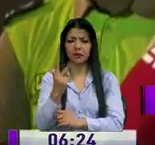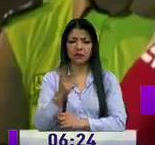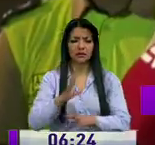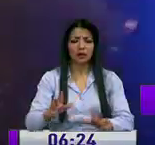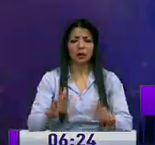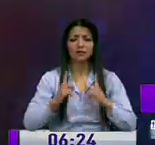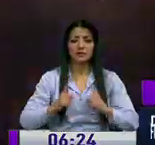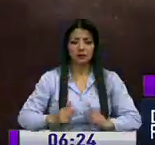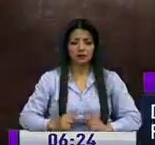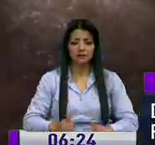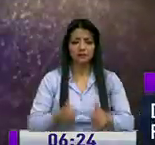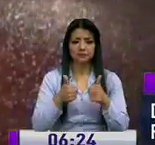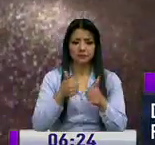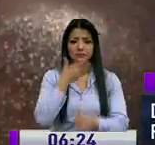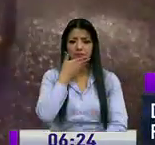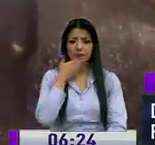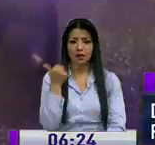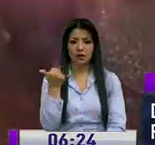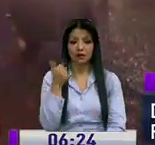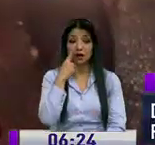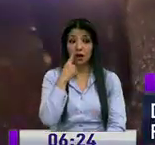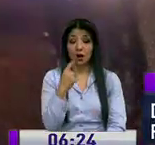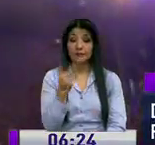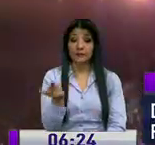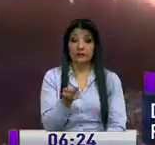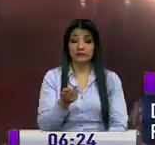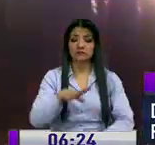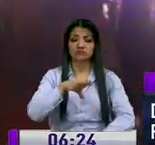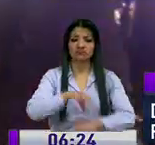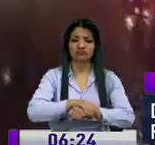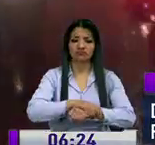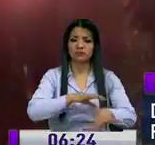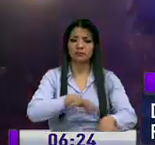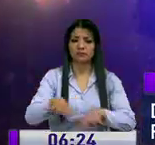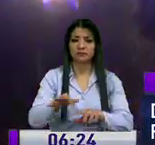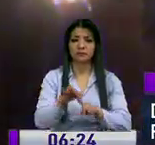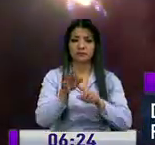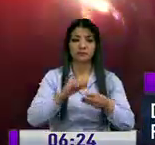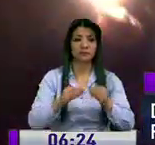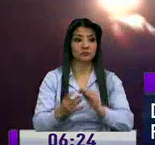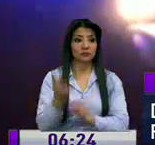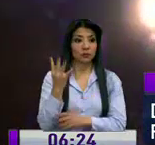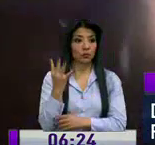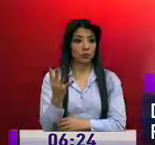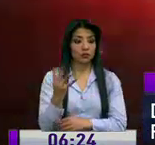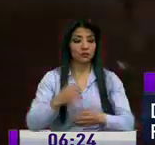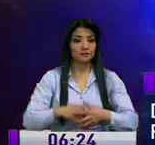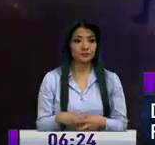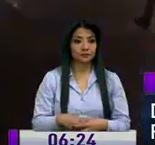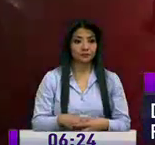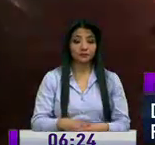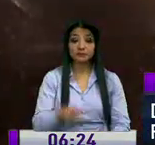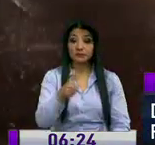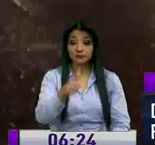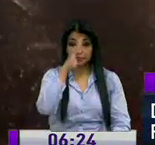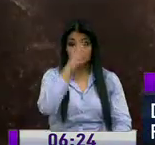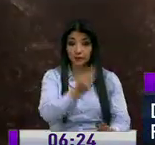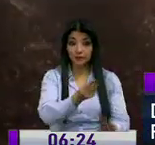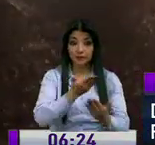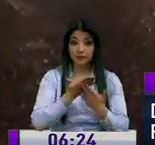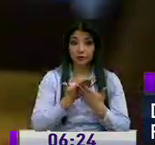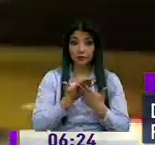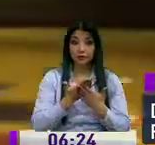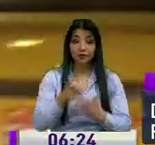estables. Ambos hombres fueron detenidos en el operativo Jaque Mate 4, donde según información policial fue detenido